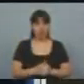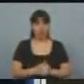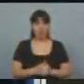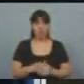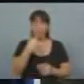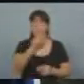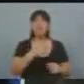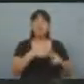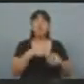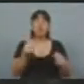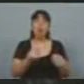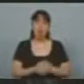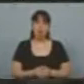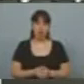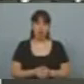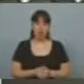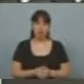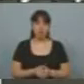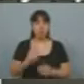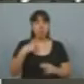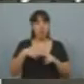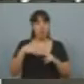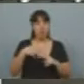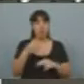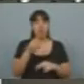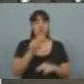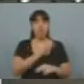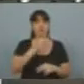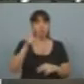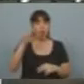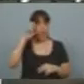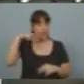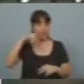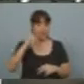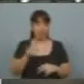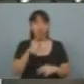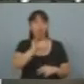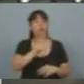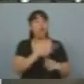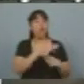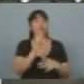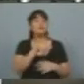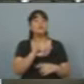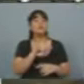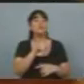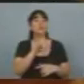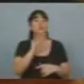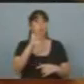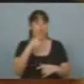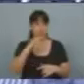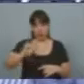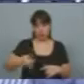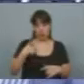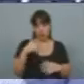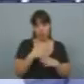¿Tu nombre cuál es? Mi nombre es Florencia. Florencia, ¿vos sos la novia de Tomás? Sí, soy la novia de Tomás. Tomás